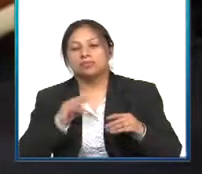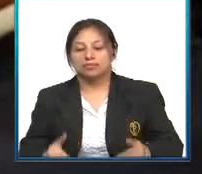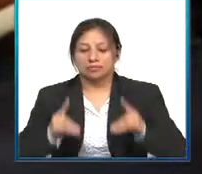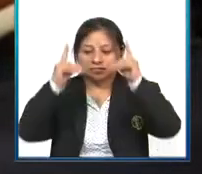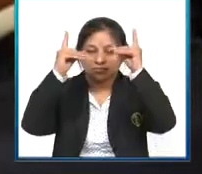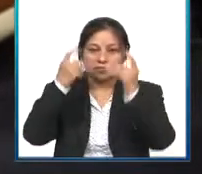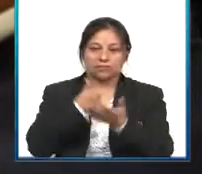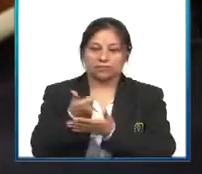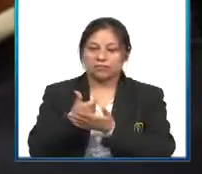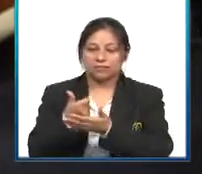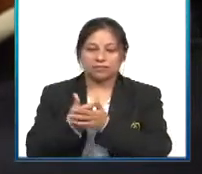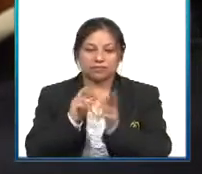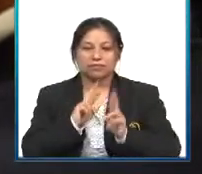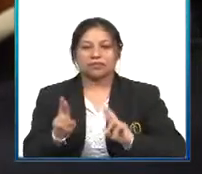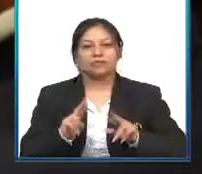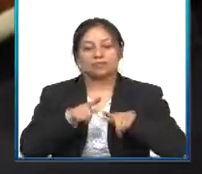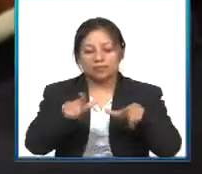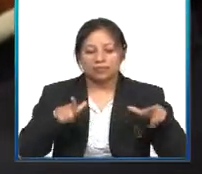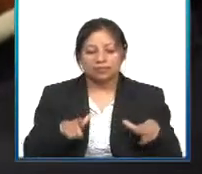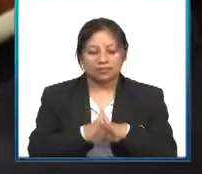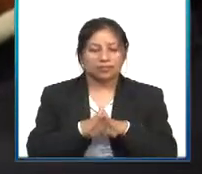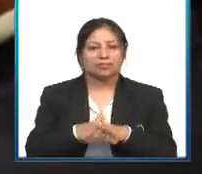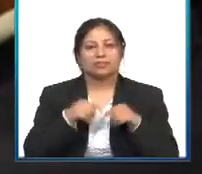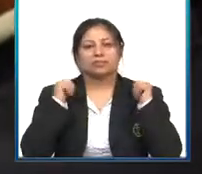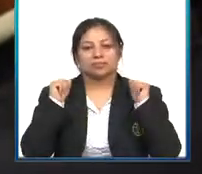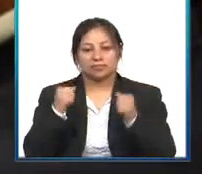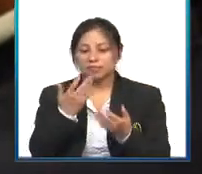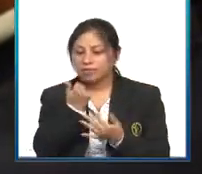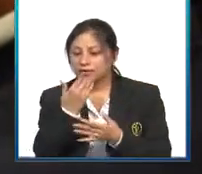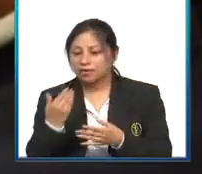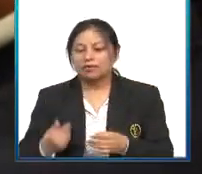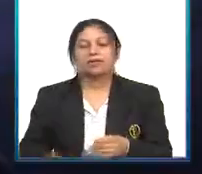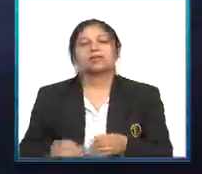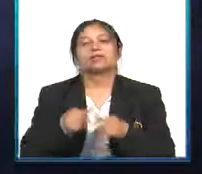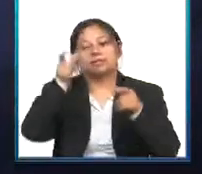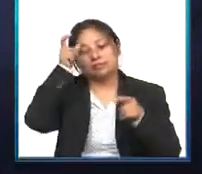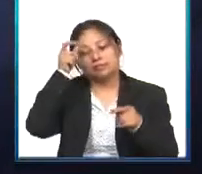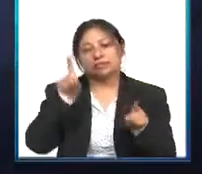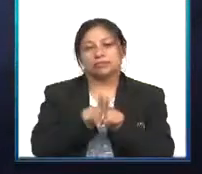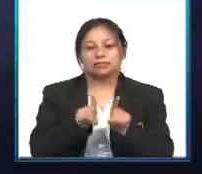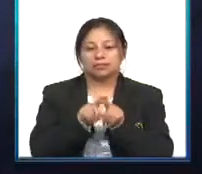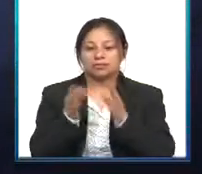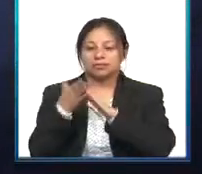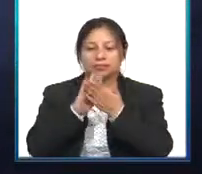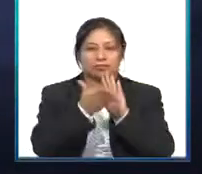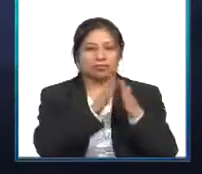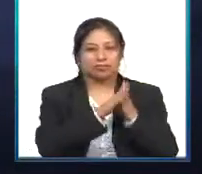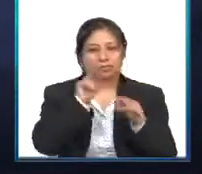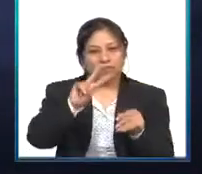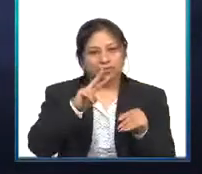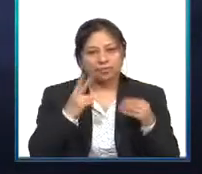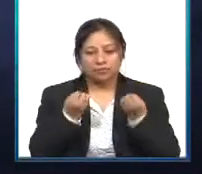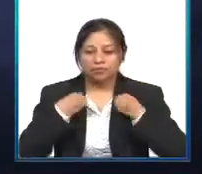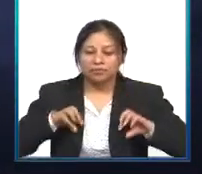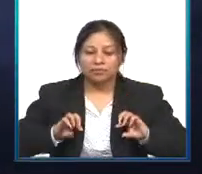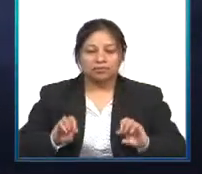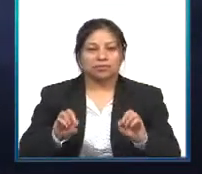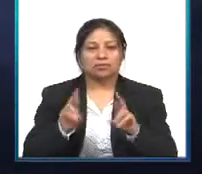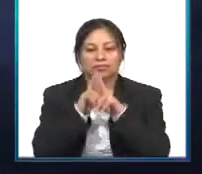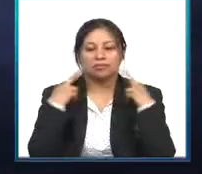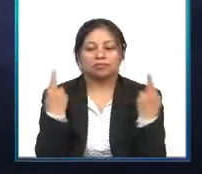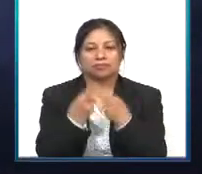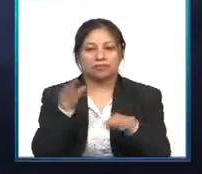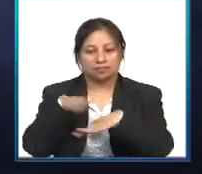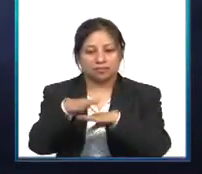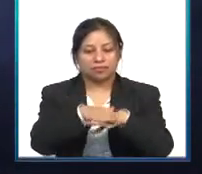de Desarrollo Económico Rural del Ministerio de Agricultura, Ganadería y Alimentación, Miguel Duro. Según los comunitarios, esta es la segunda oportunidad en que se reúnen